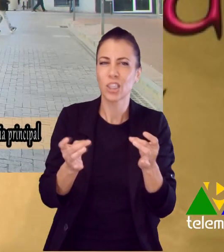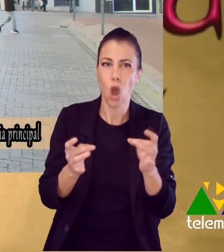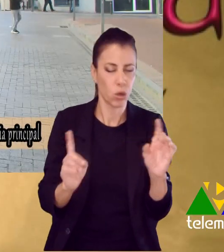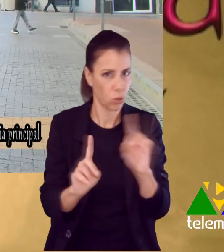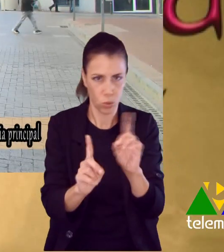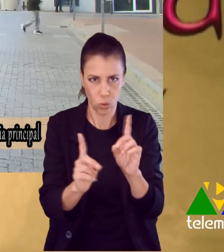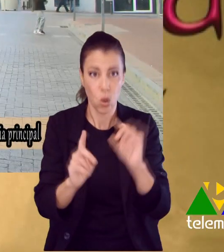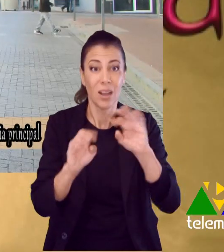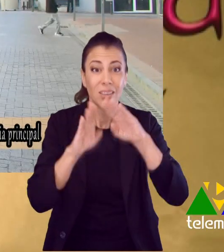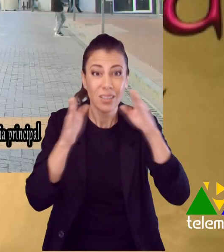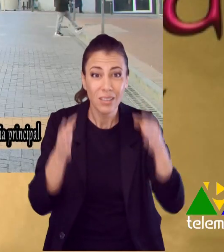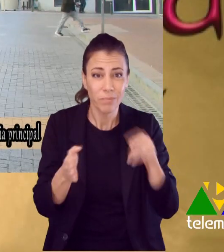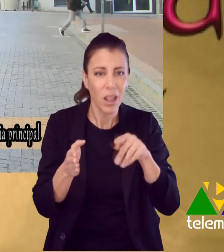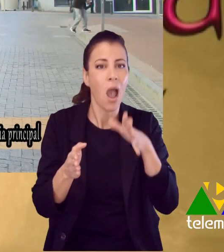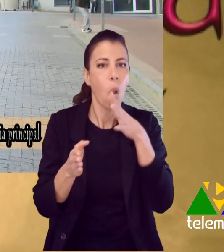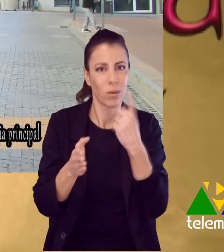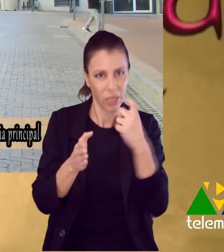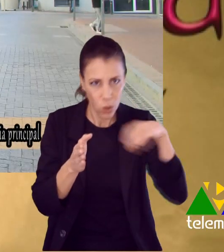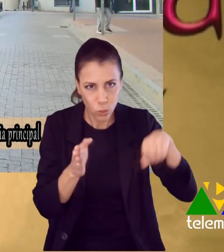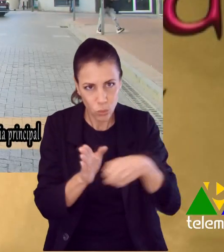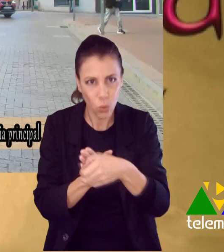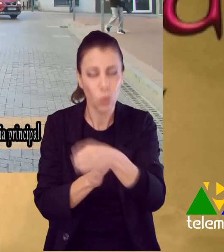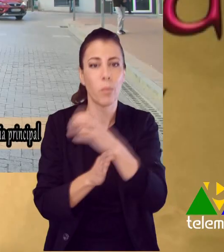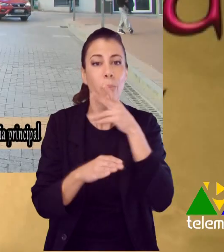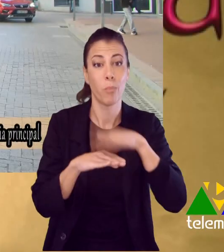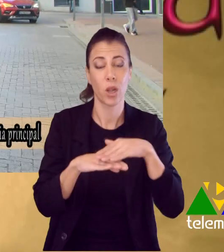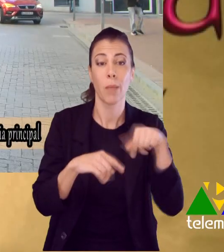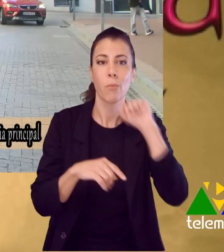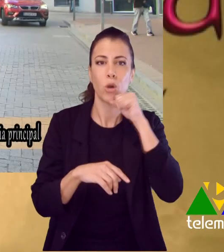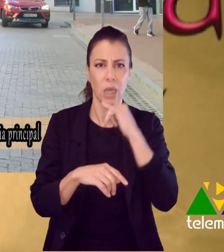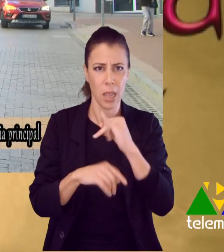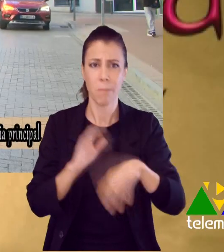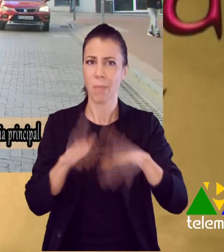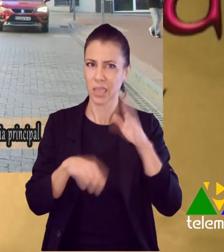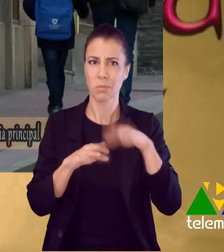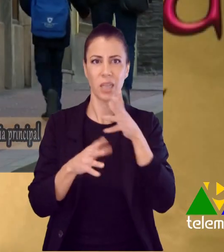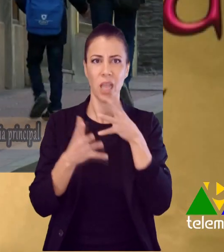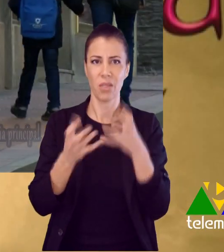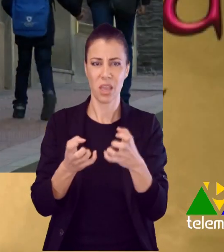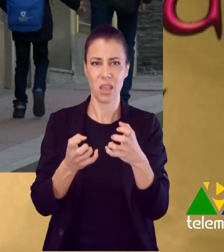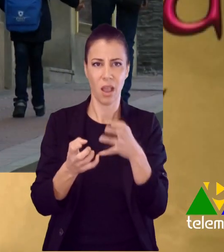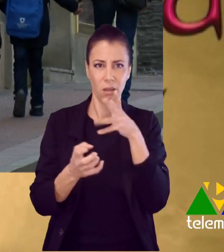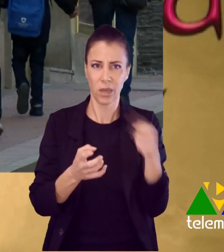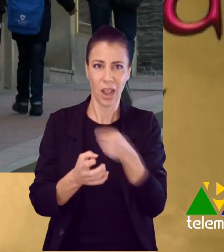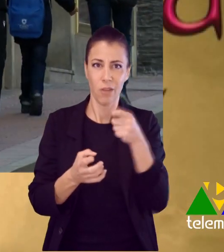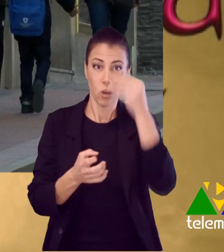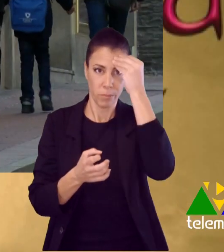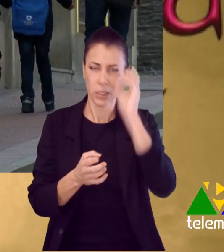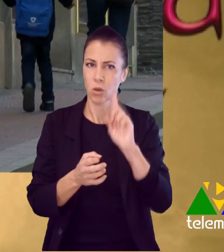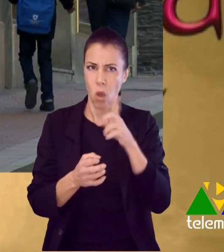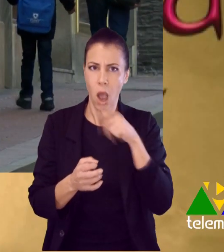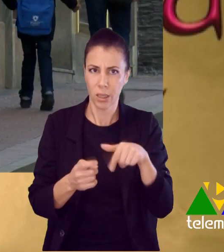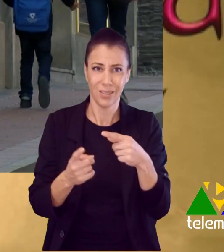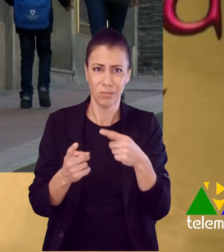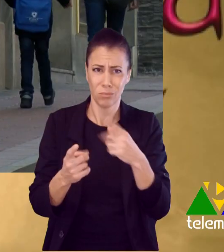acequia embovedada que pasaba, porque Motril tiene muchas más acequias de regadío de lo que nosotros conocemos hoy.